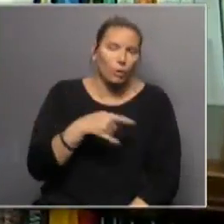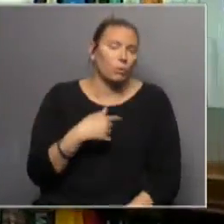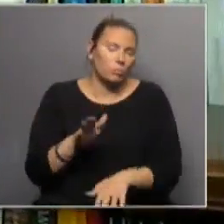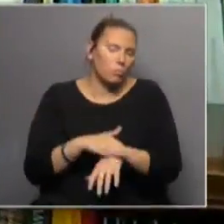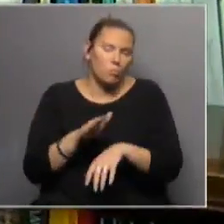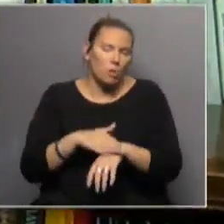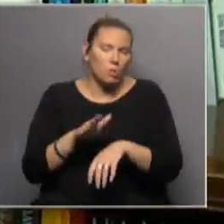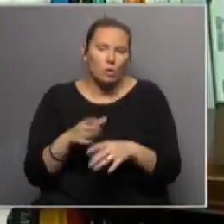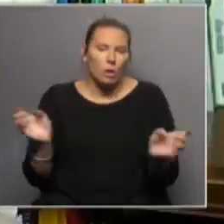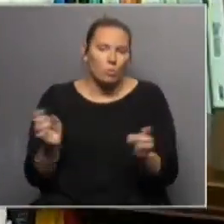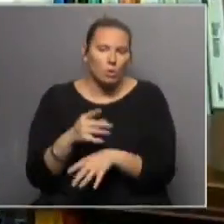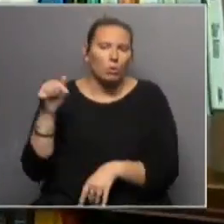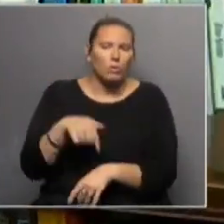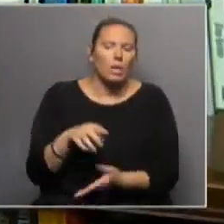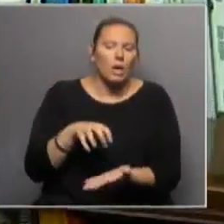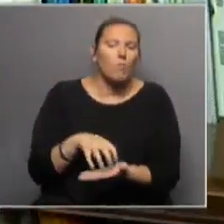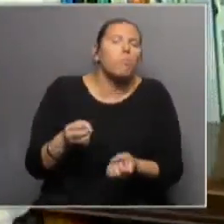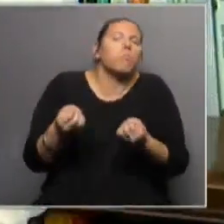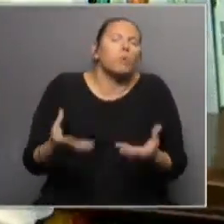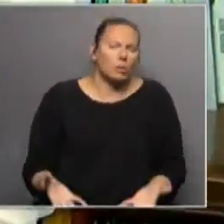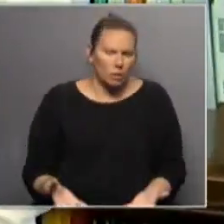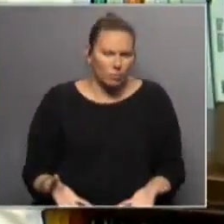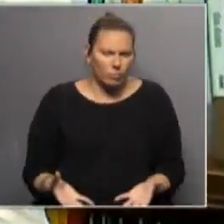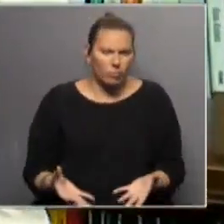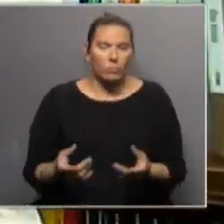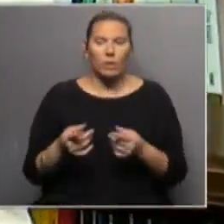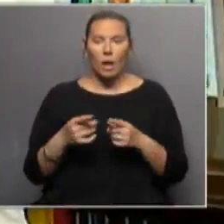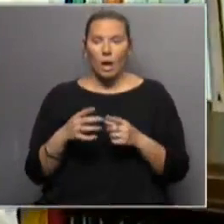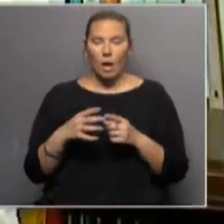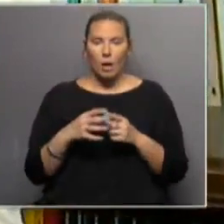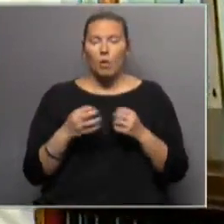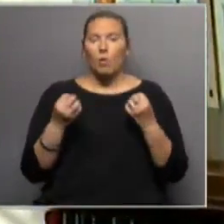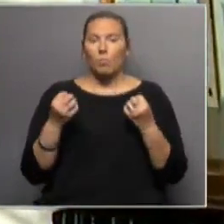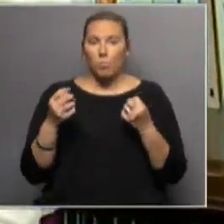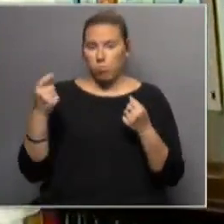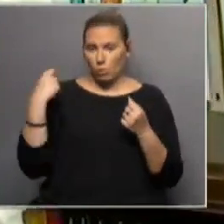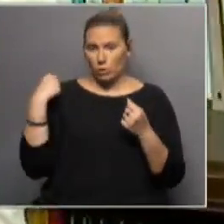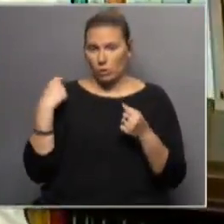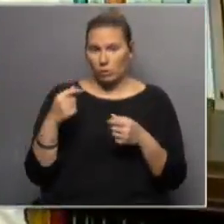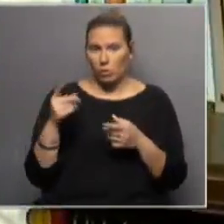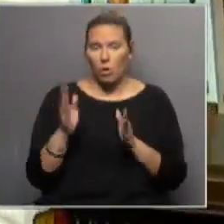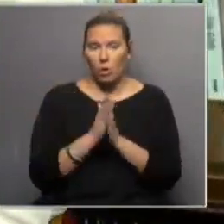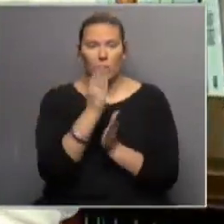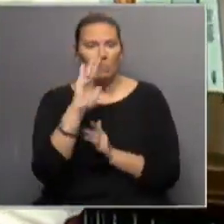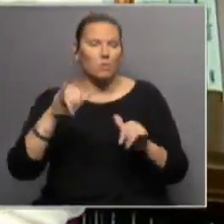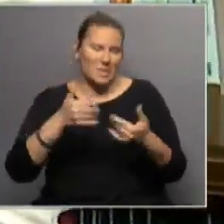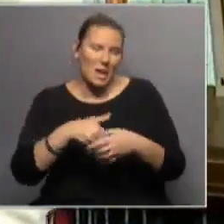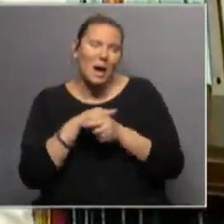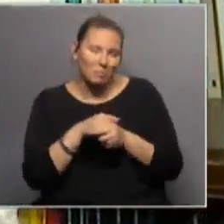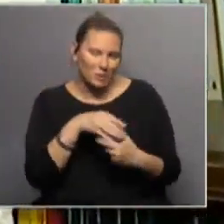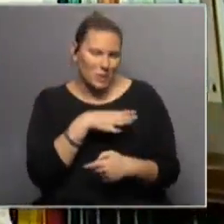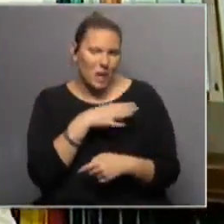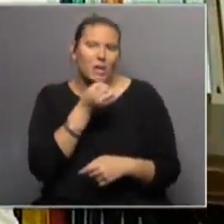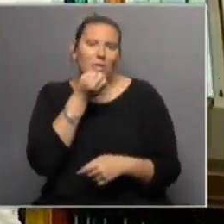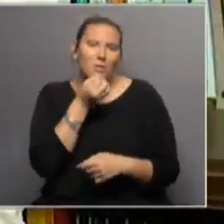Mm. ¿Por qué es? ¿Por qué motivo? Hay una razón. A ver, por Positos Libros, por la amistad que ya generamos y por la